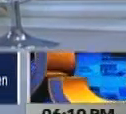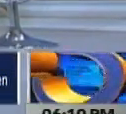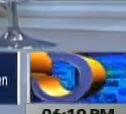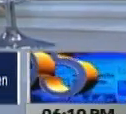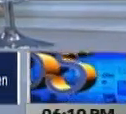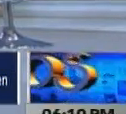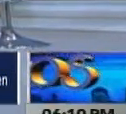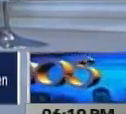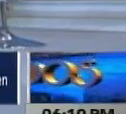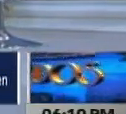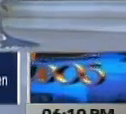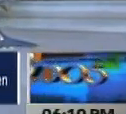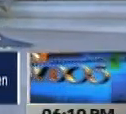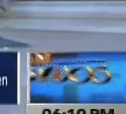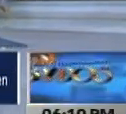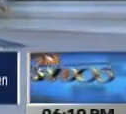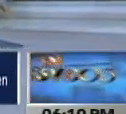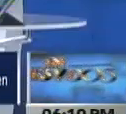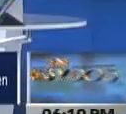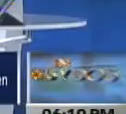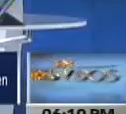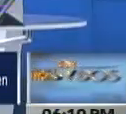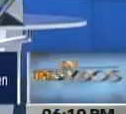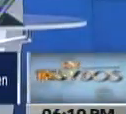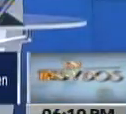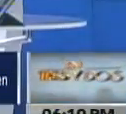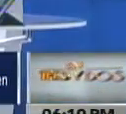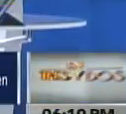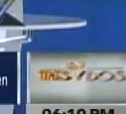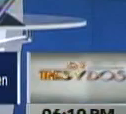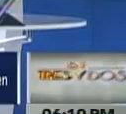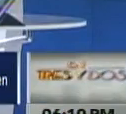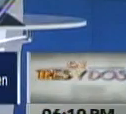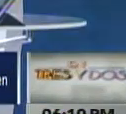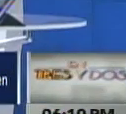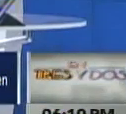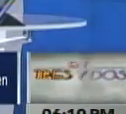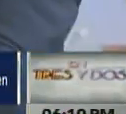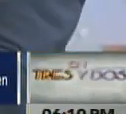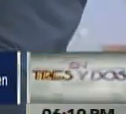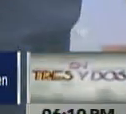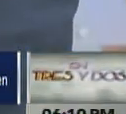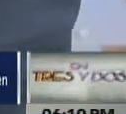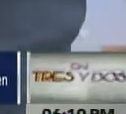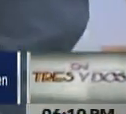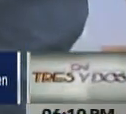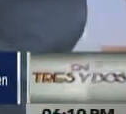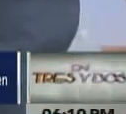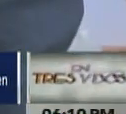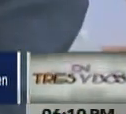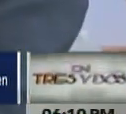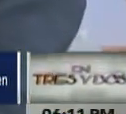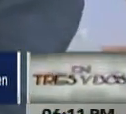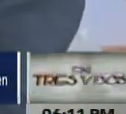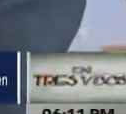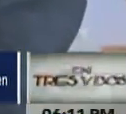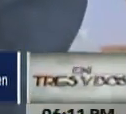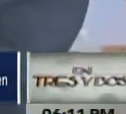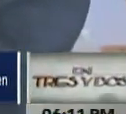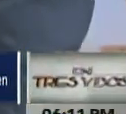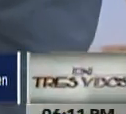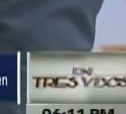¿Por qué esta fecha? Yo creo que se plantea un comentario, ¿no? Con respecto a ese tema. Yo creo que ellos, como lo dijo el diputado